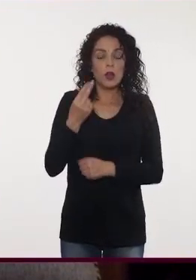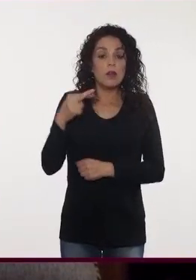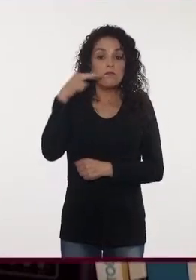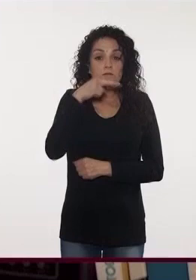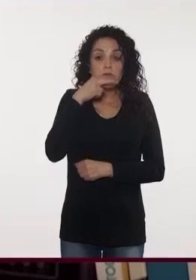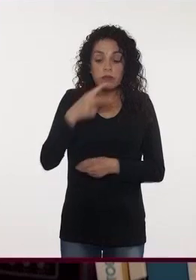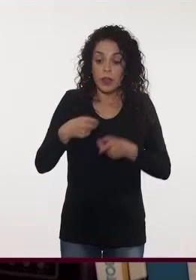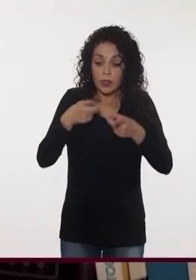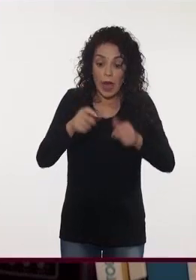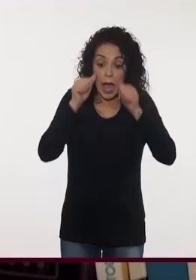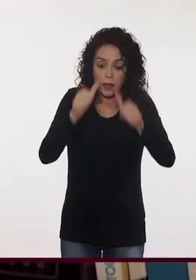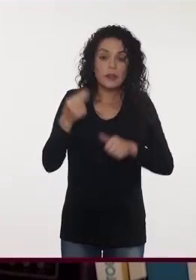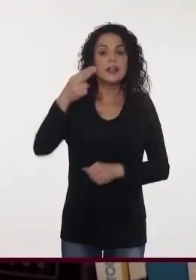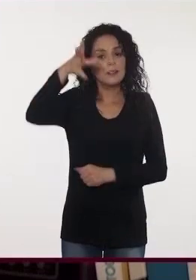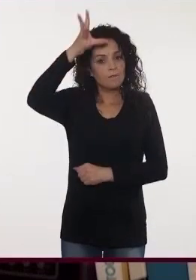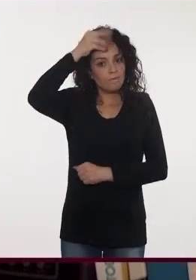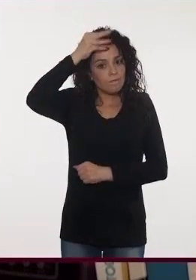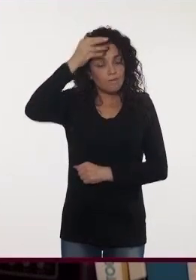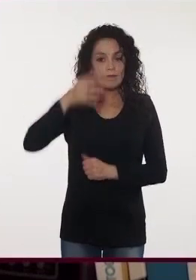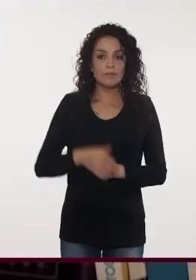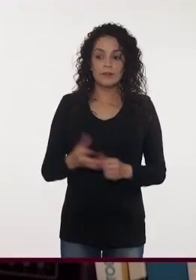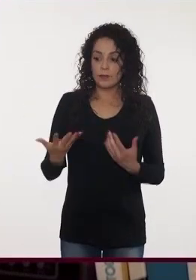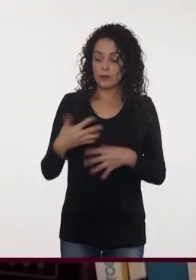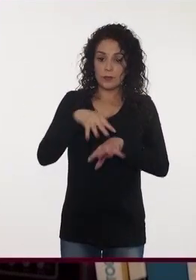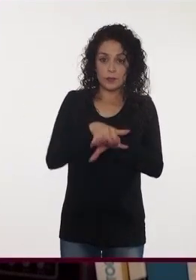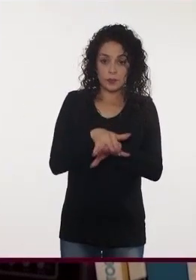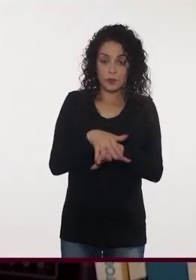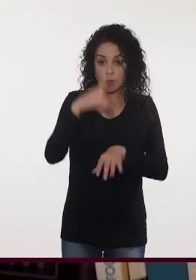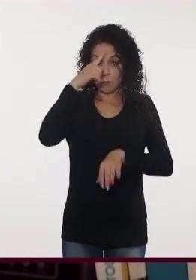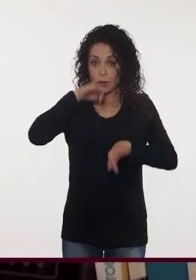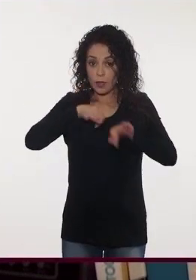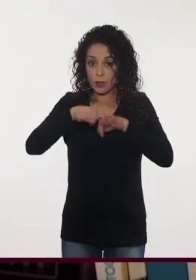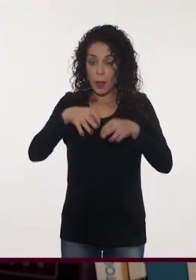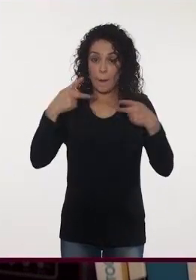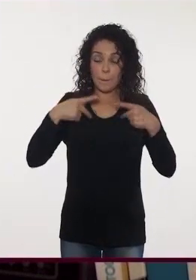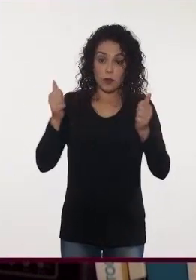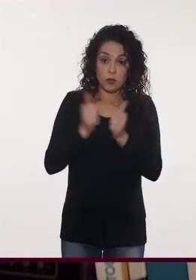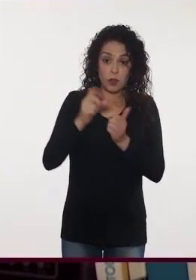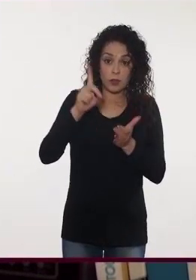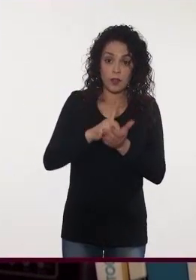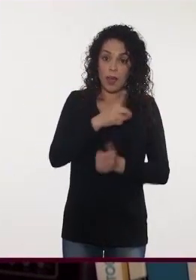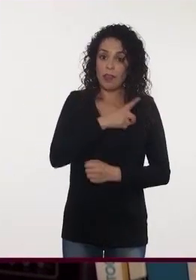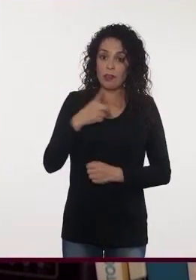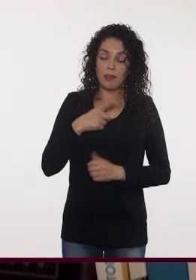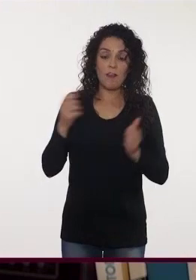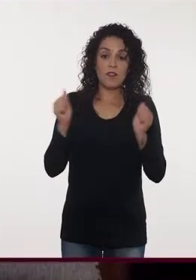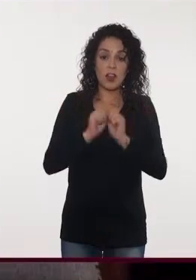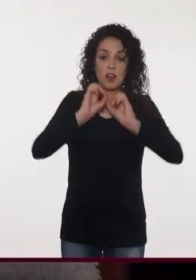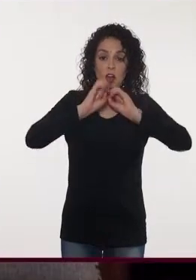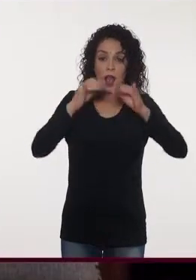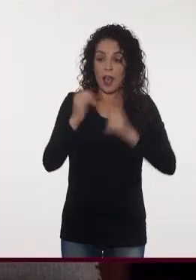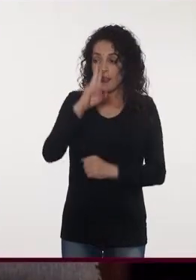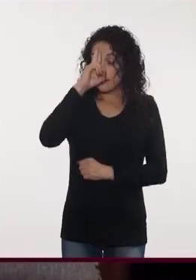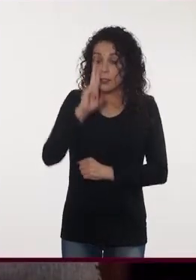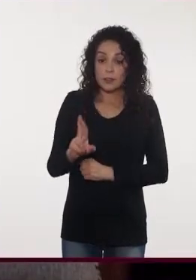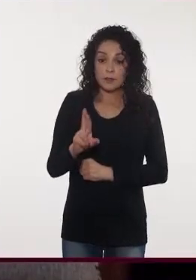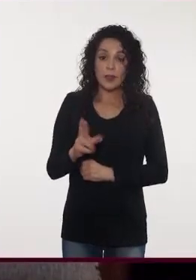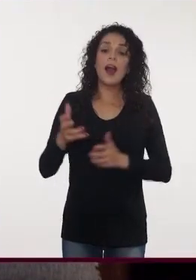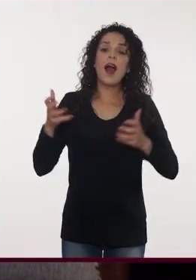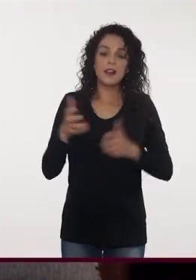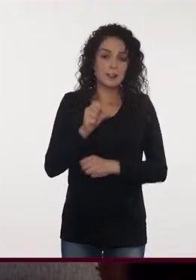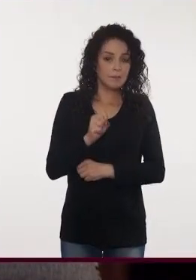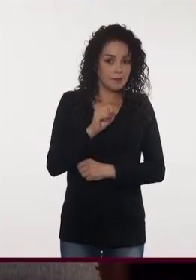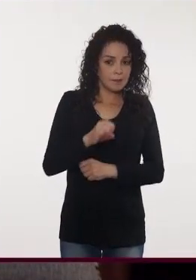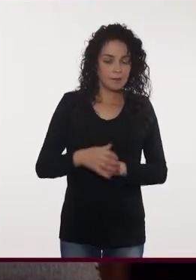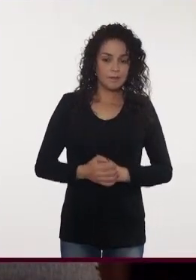inmediato. La inclusión laboral de personas con discapacidad debe hacerse con claridad y respeto. El primer paso es que al